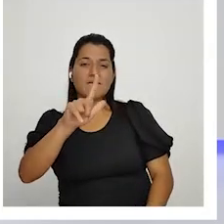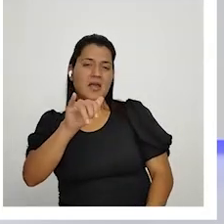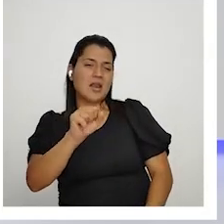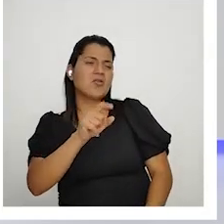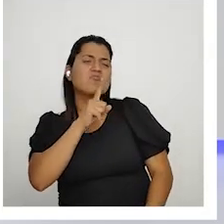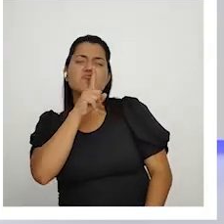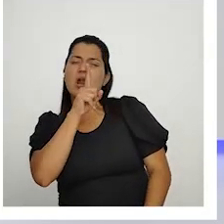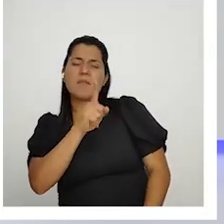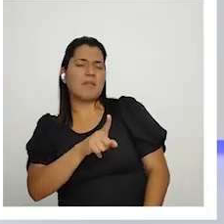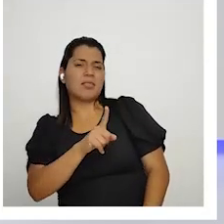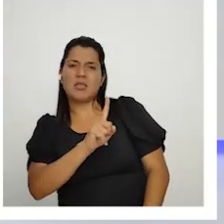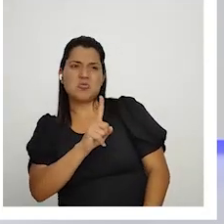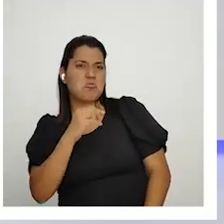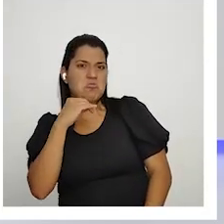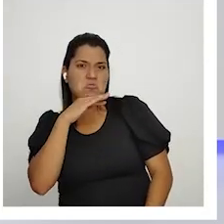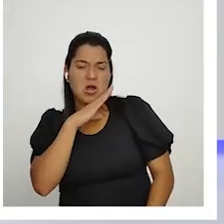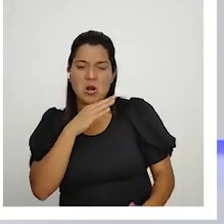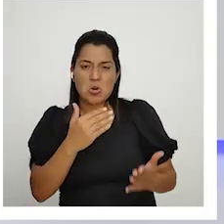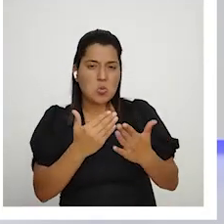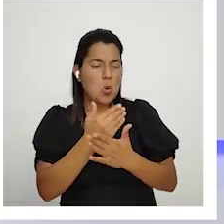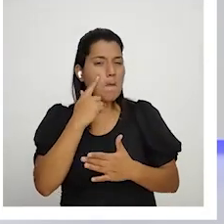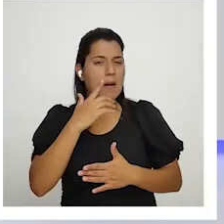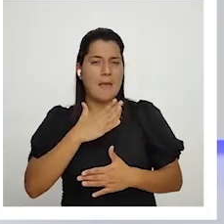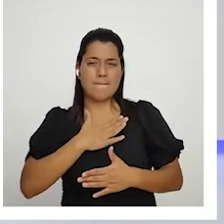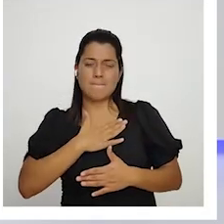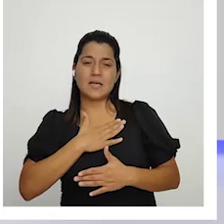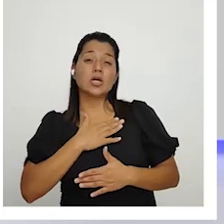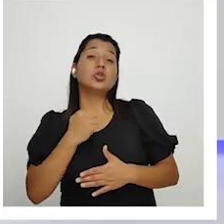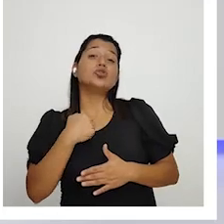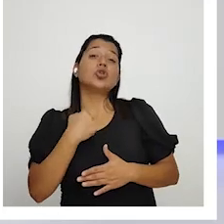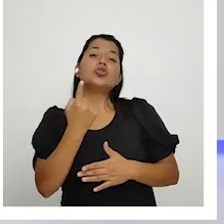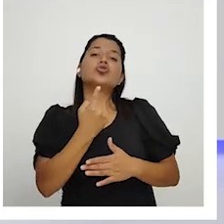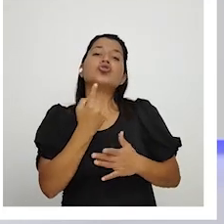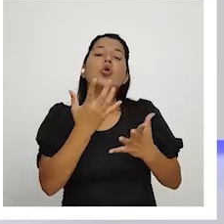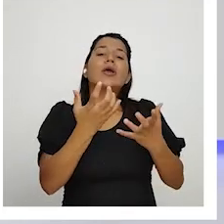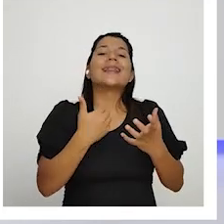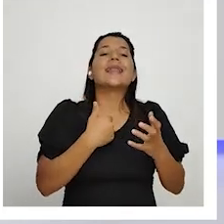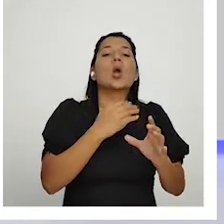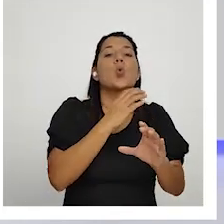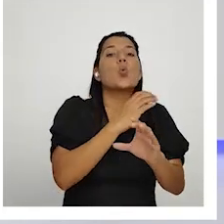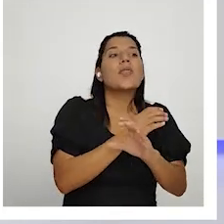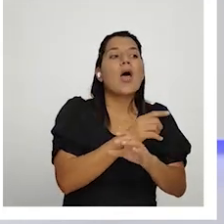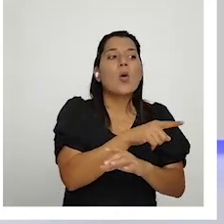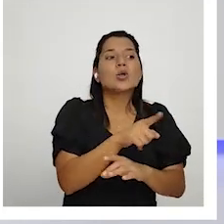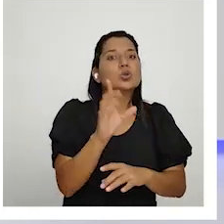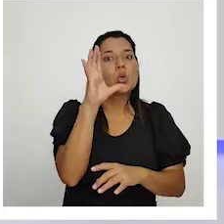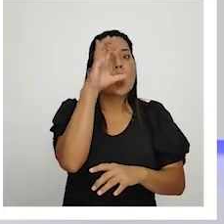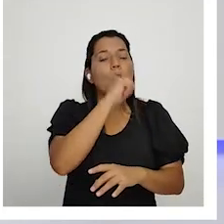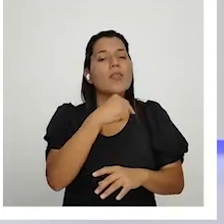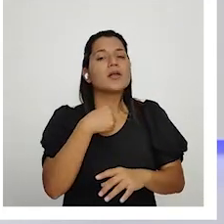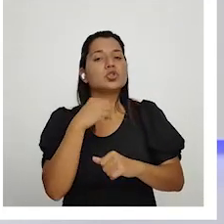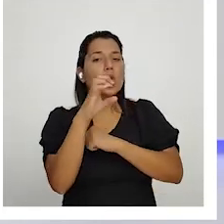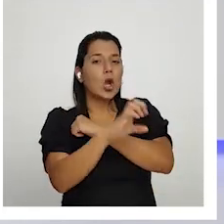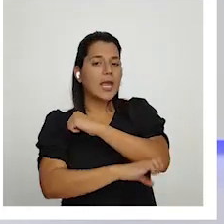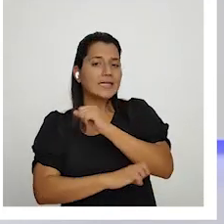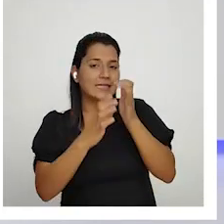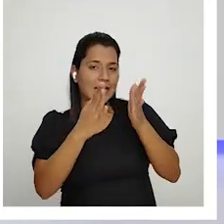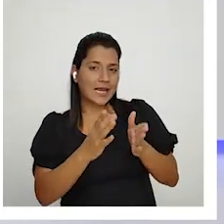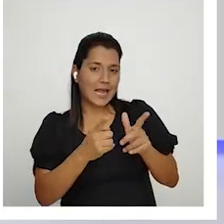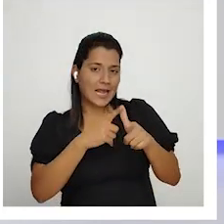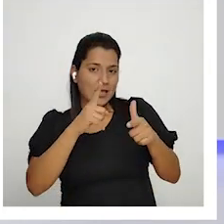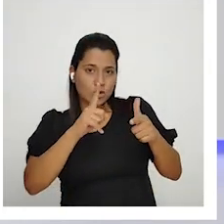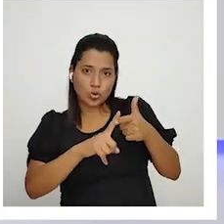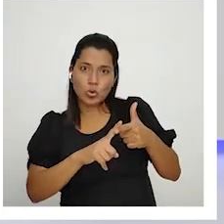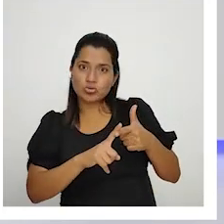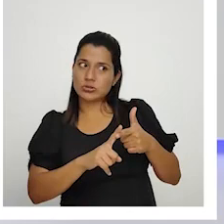de estas realidades. Creo que los cuidados que tenía era más como que no se dieran cuenta que era extranjera, ¿verdad? Y que tal vez eso podía significar que yo misma me estaba